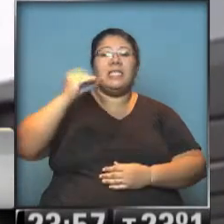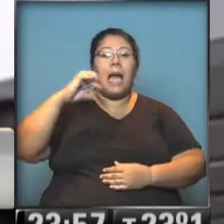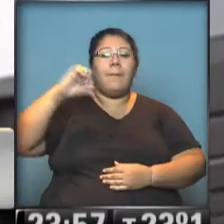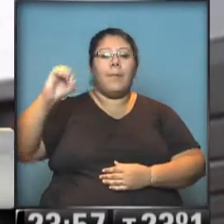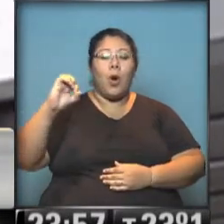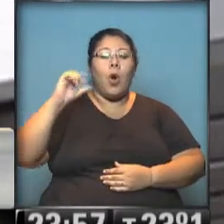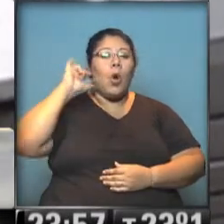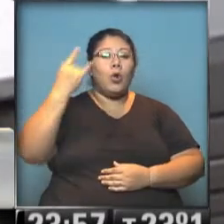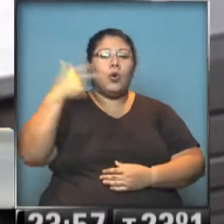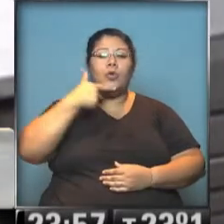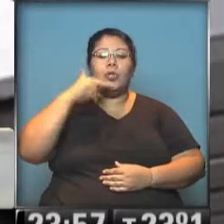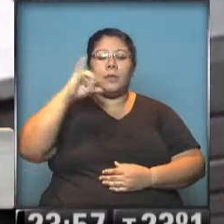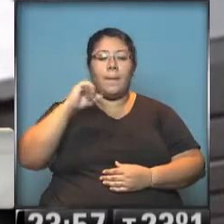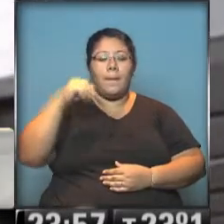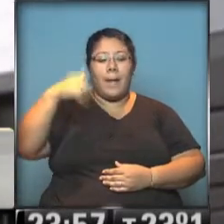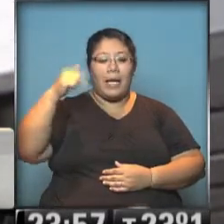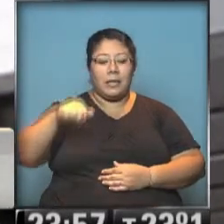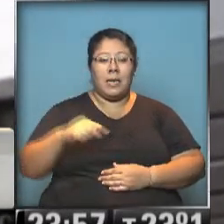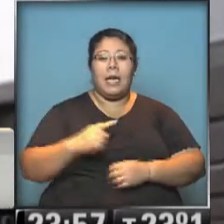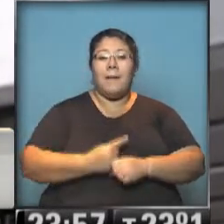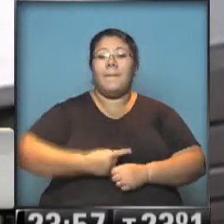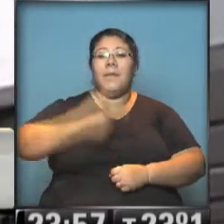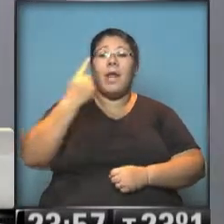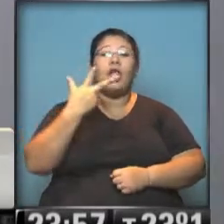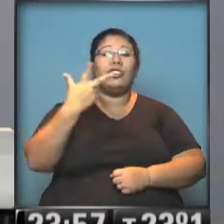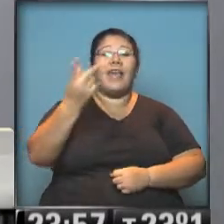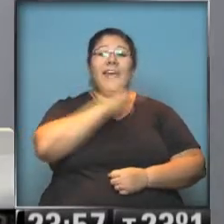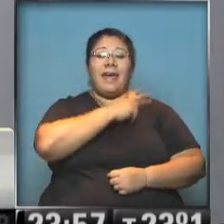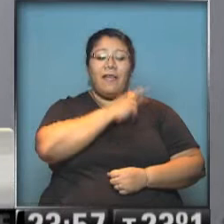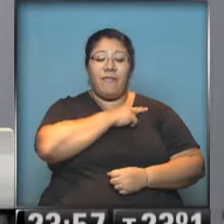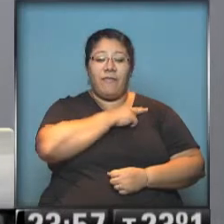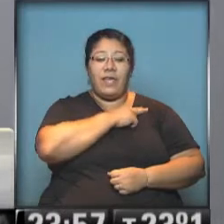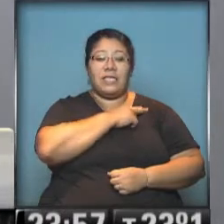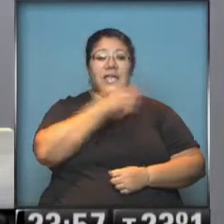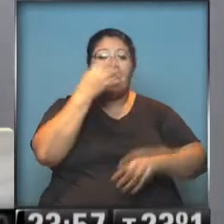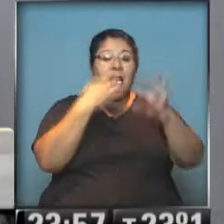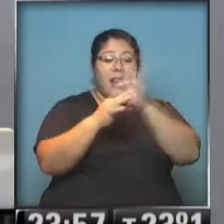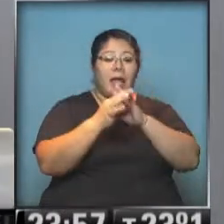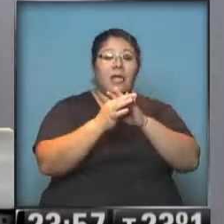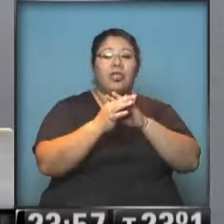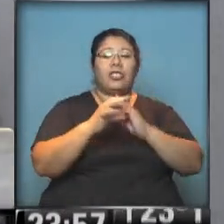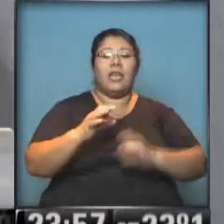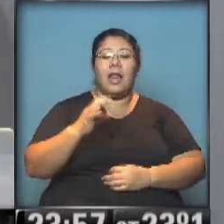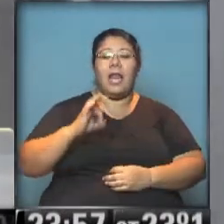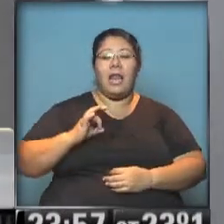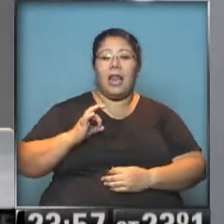cartel de Sinaloa, que fue el primero de los tres jefes narcos en caer en febrero del año 2014.